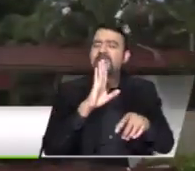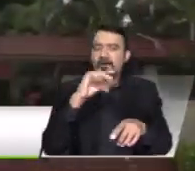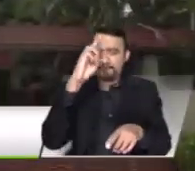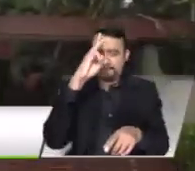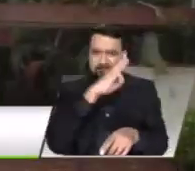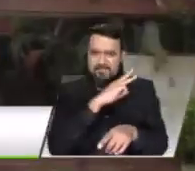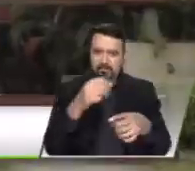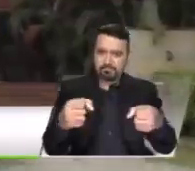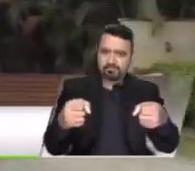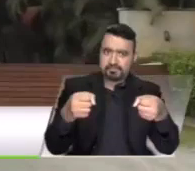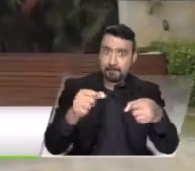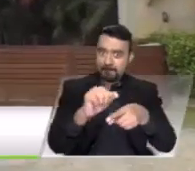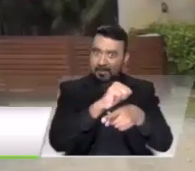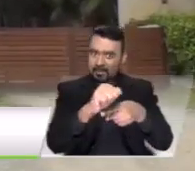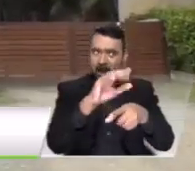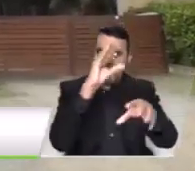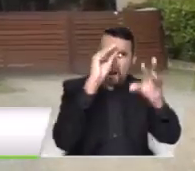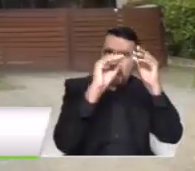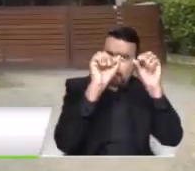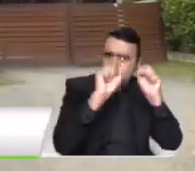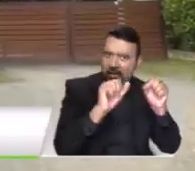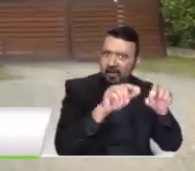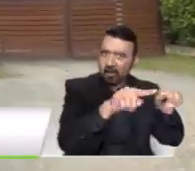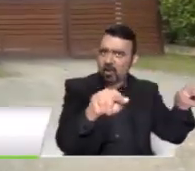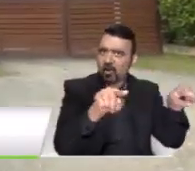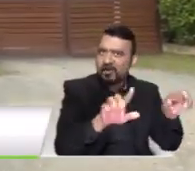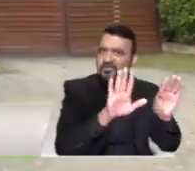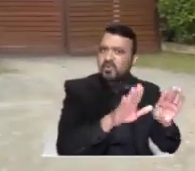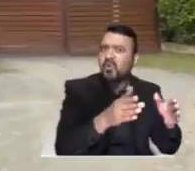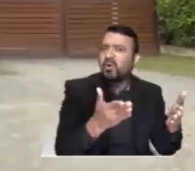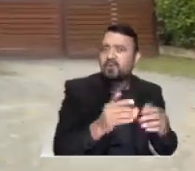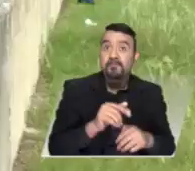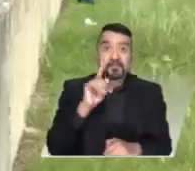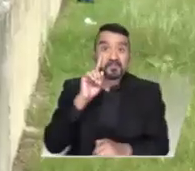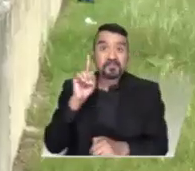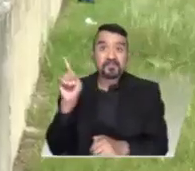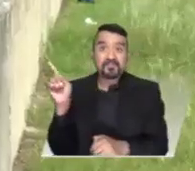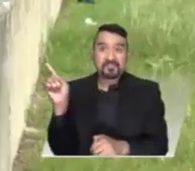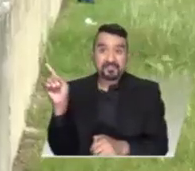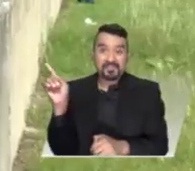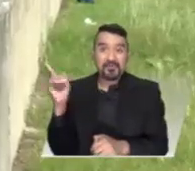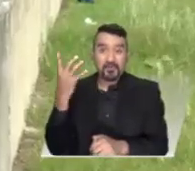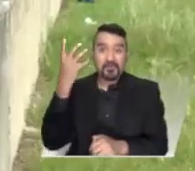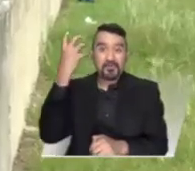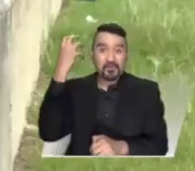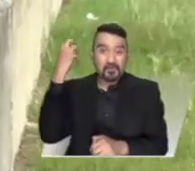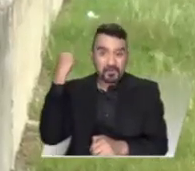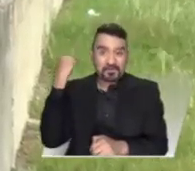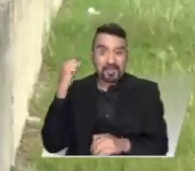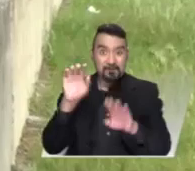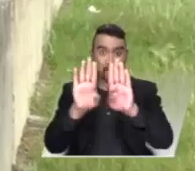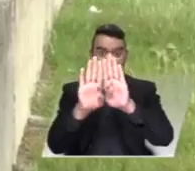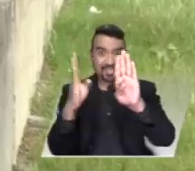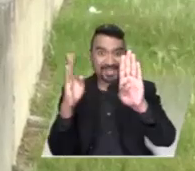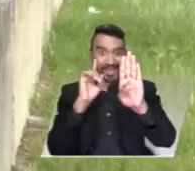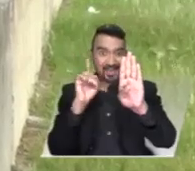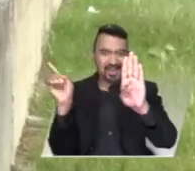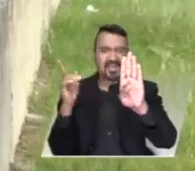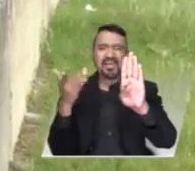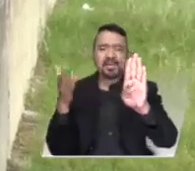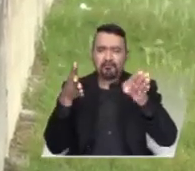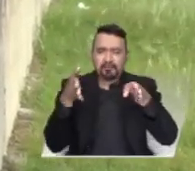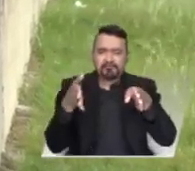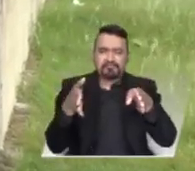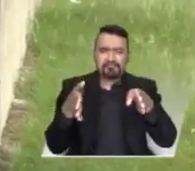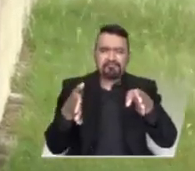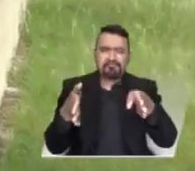hoy le da ingreso a un condominio de residencias turísticas, era la puerta de entrada al aeropuerto de Santa Fe de Antioquia, una pista pavimentada